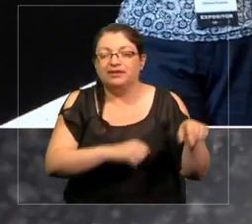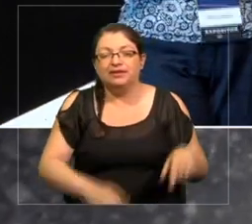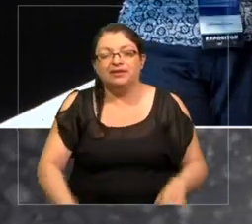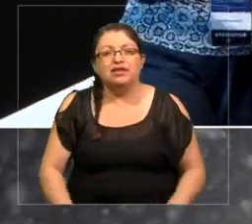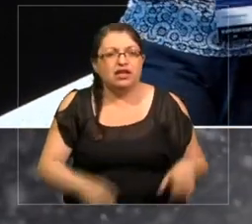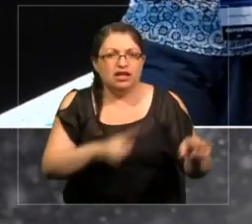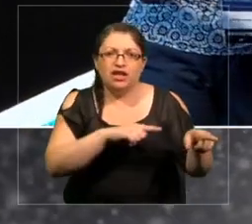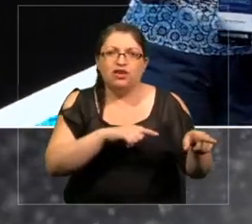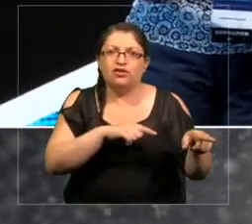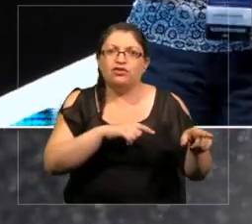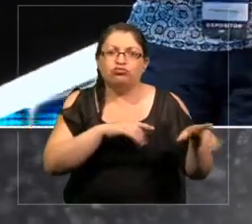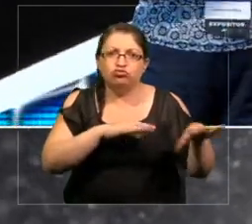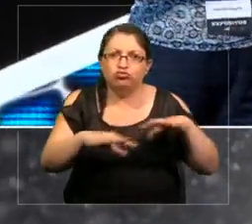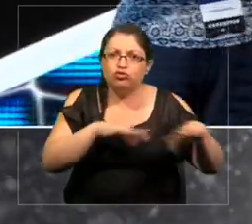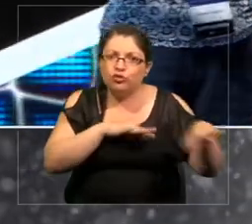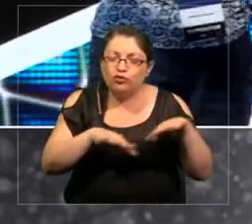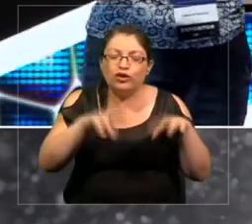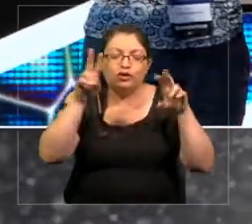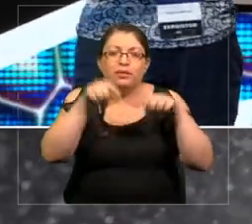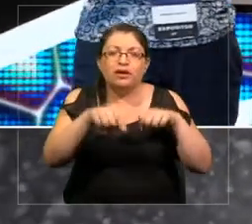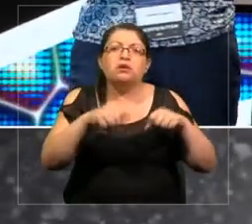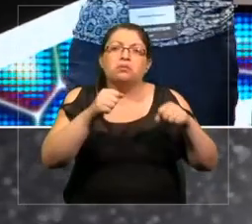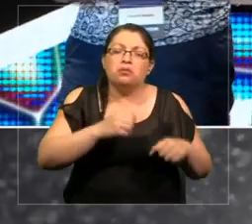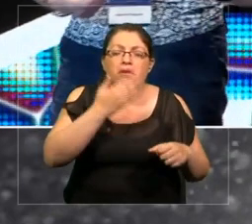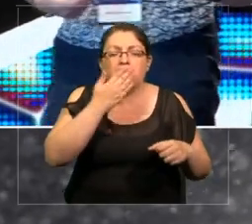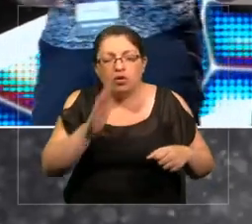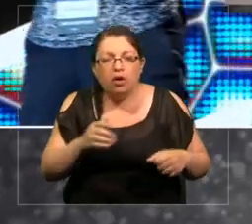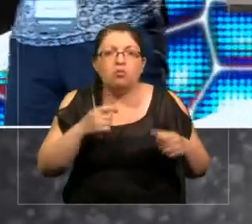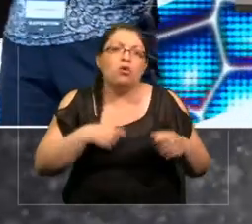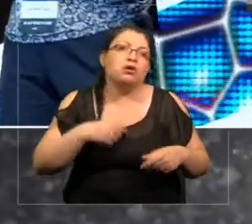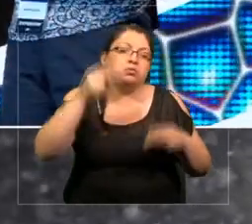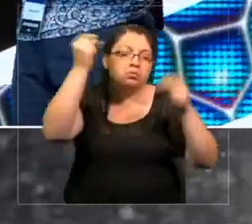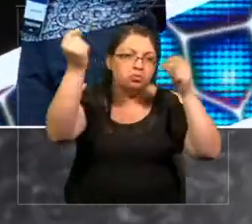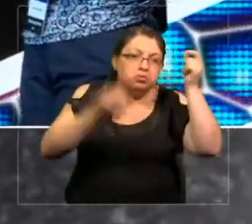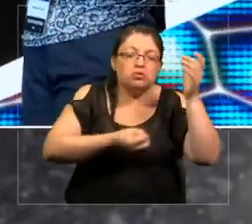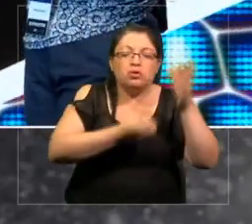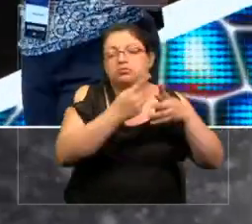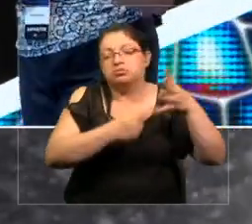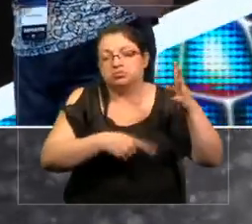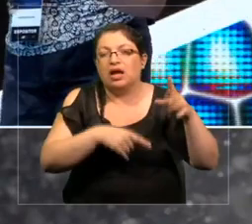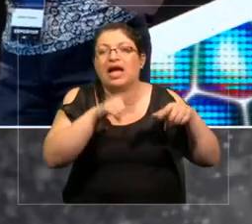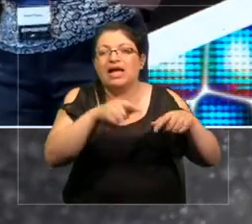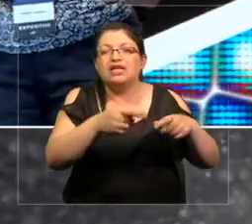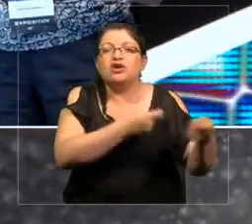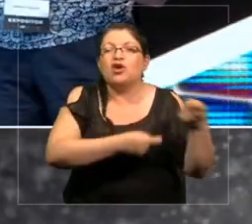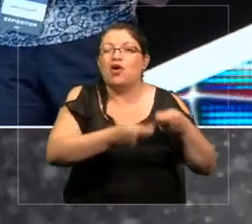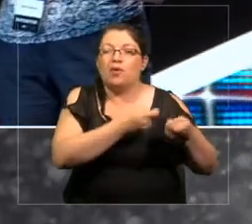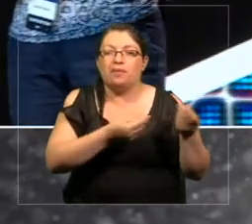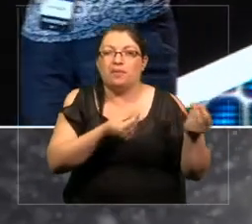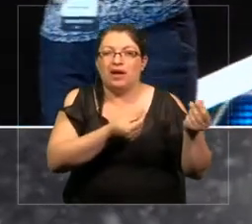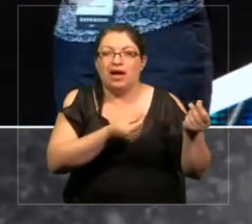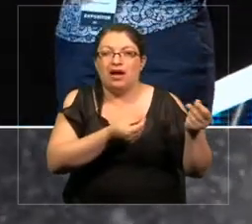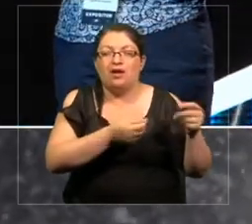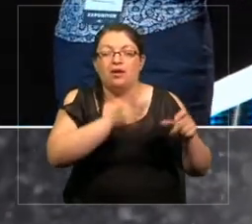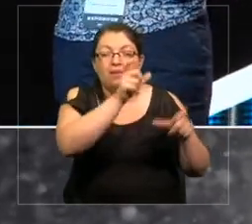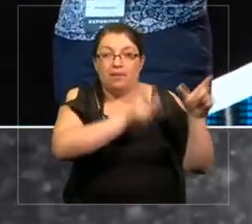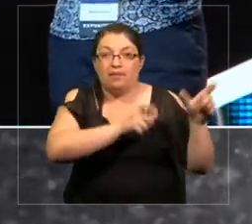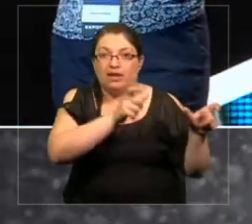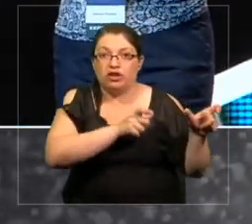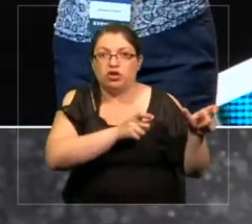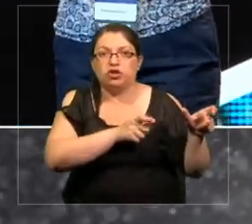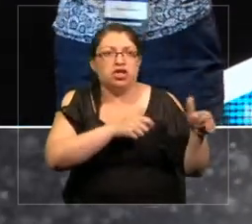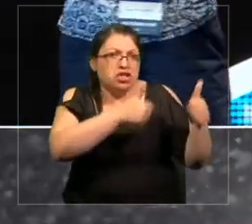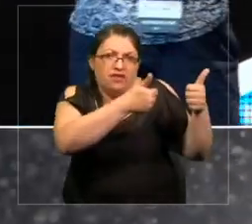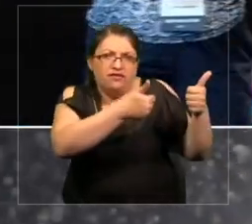están actuando en esto y pueden mejorar y aportar innovaciones en fin es un mercado para alguien y no